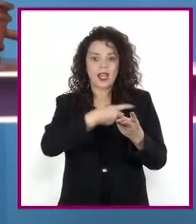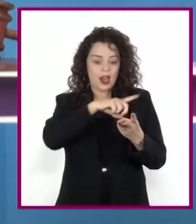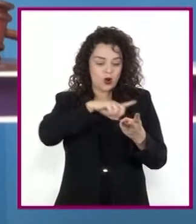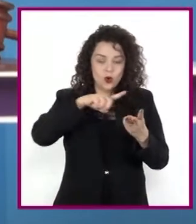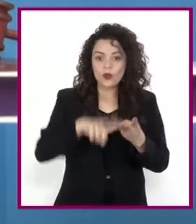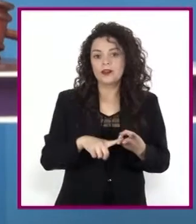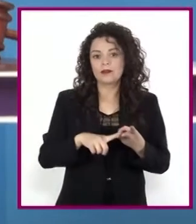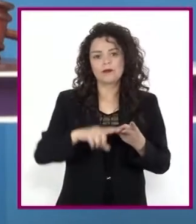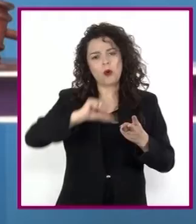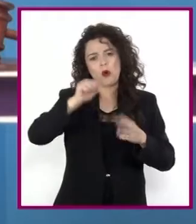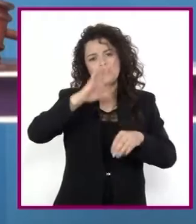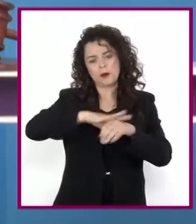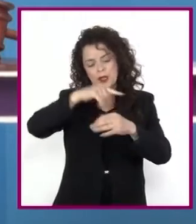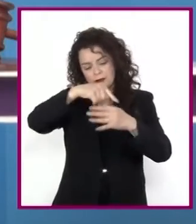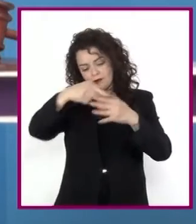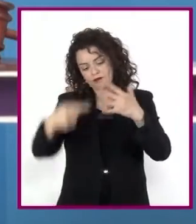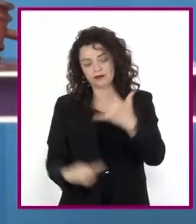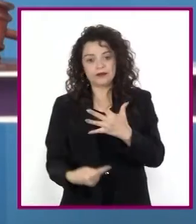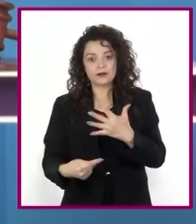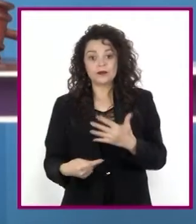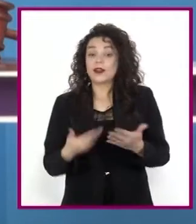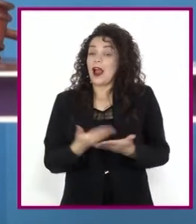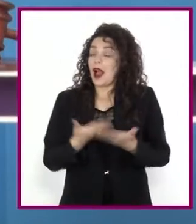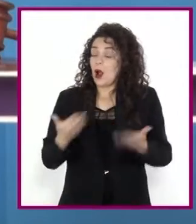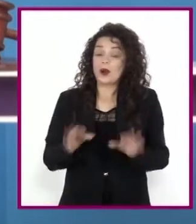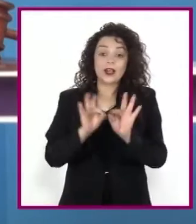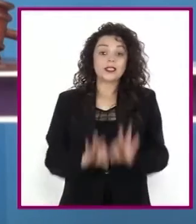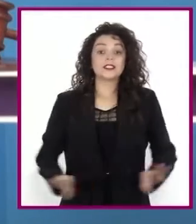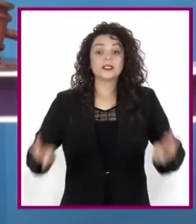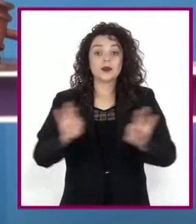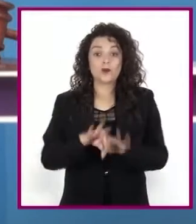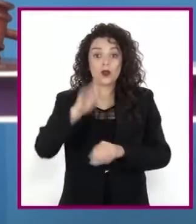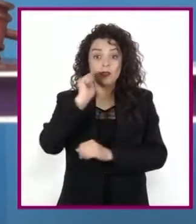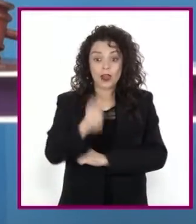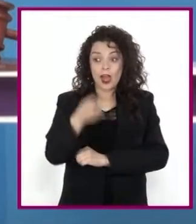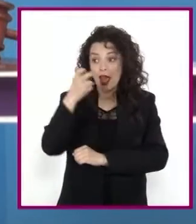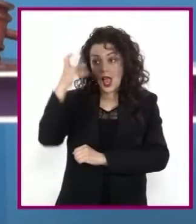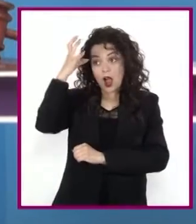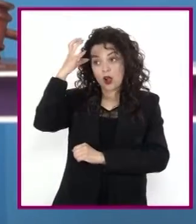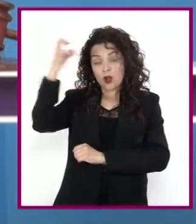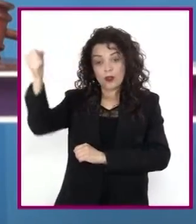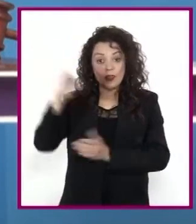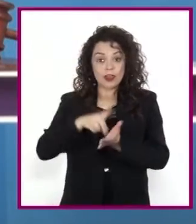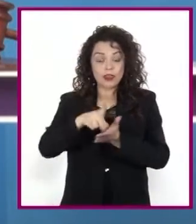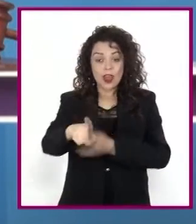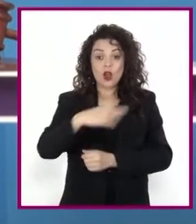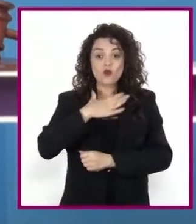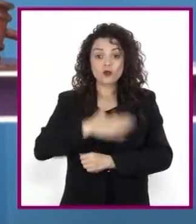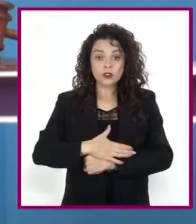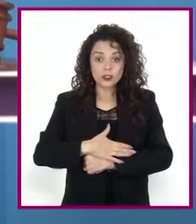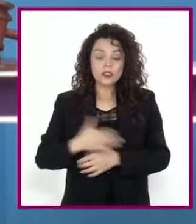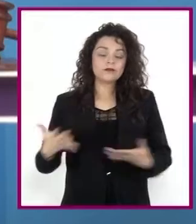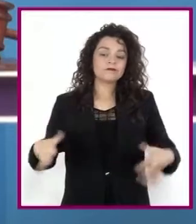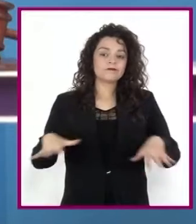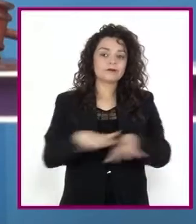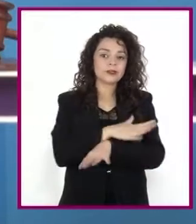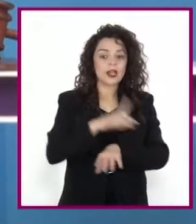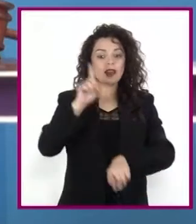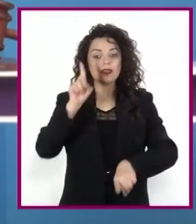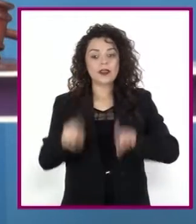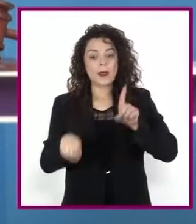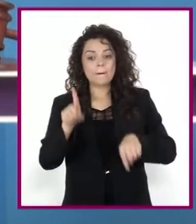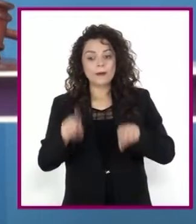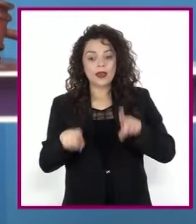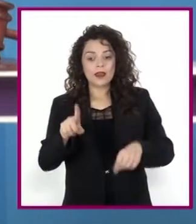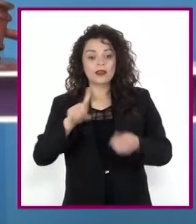bien, es importante que tengamos en cuenta que los conceptos de derecho y justicia varían según el tiempo y el espacio